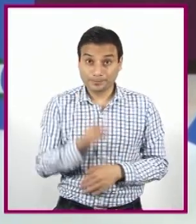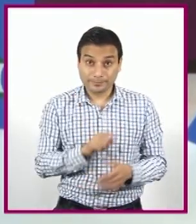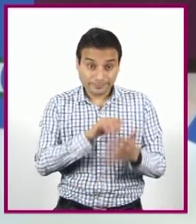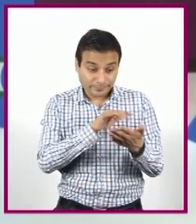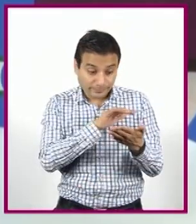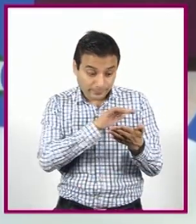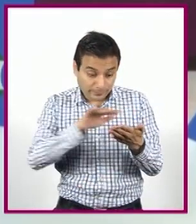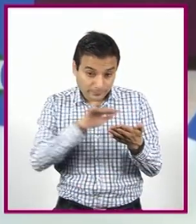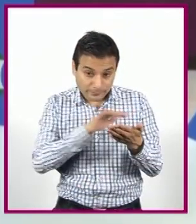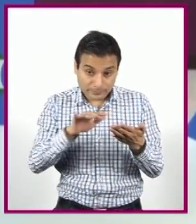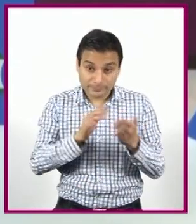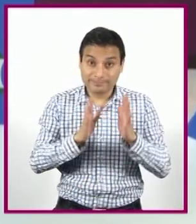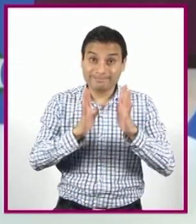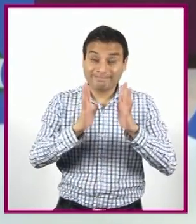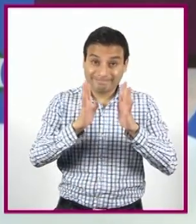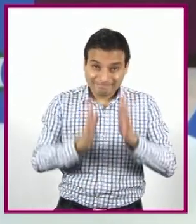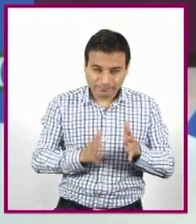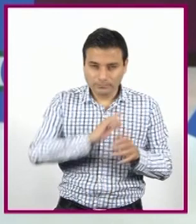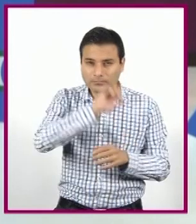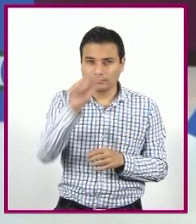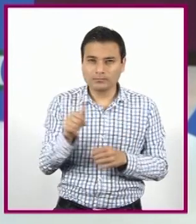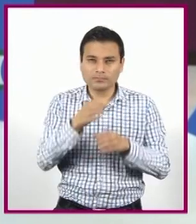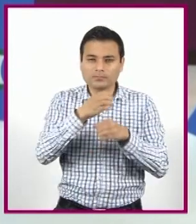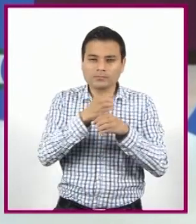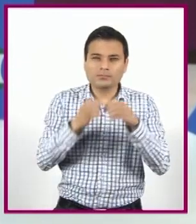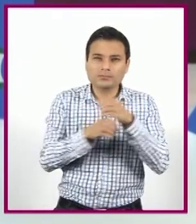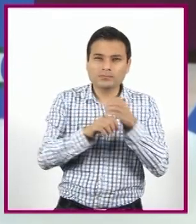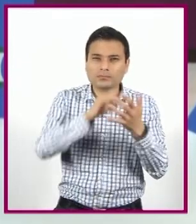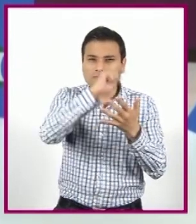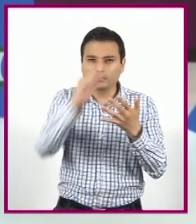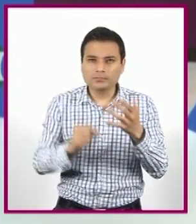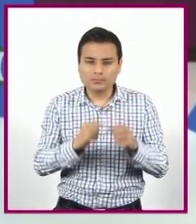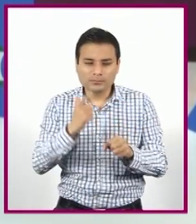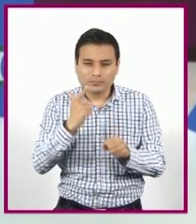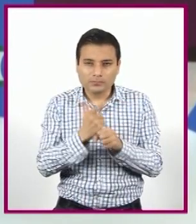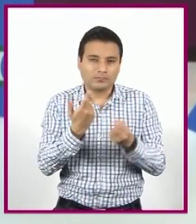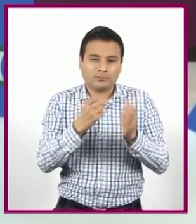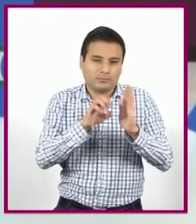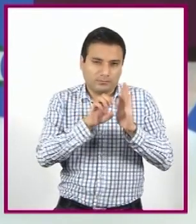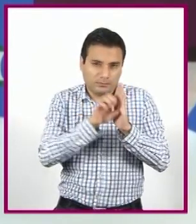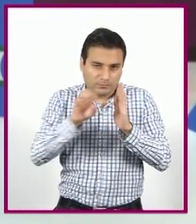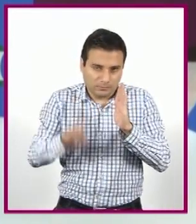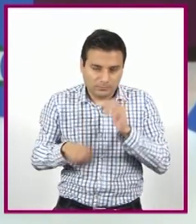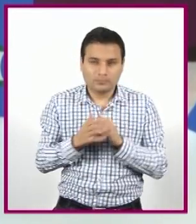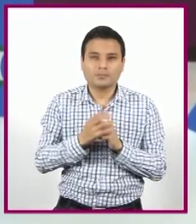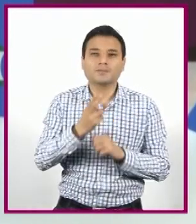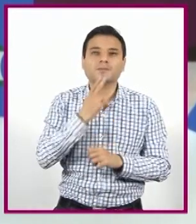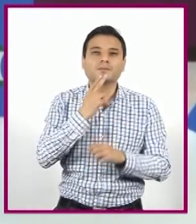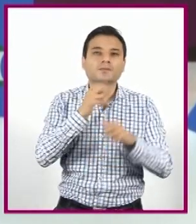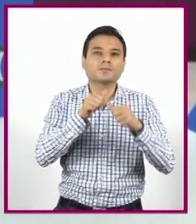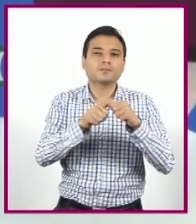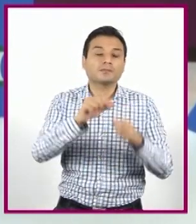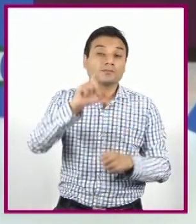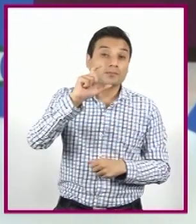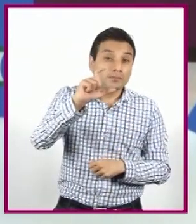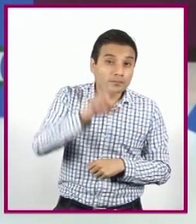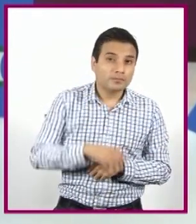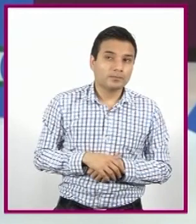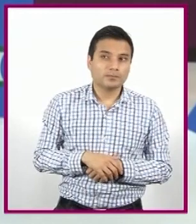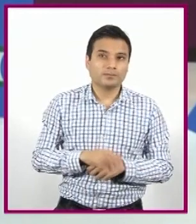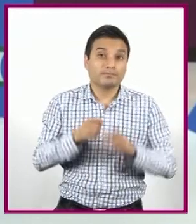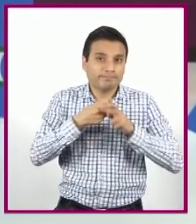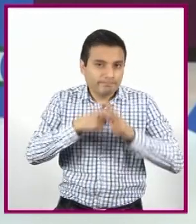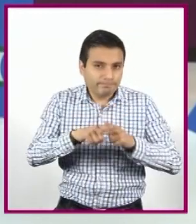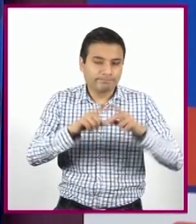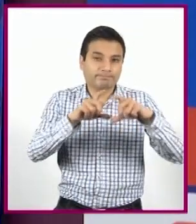eligieron, identifiquen algunos aspectos de ortografía, por ejemplo, uso de mayúsculas al inicio del párrafo y